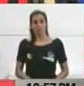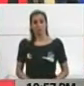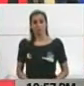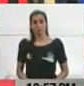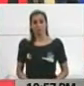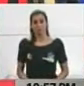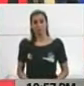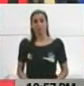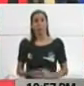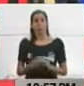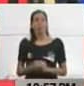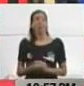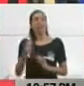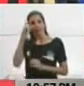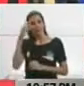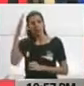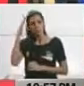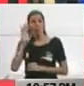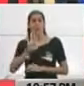Para Ramos Alú.